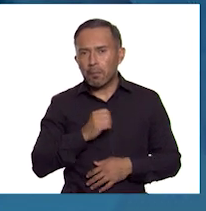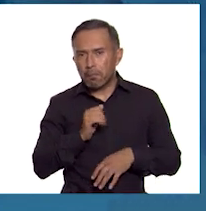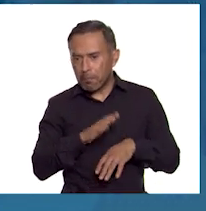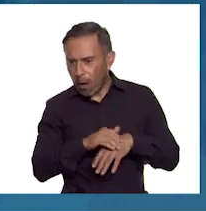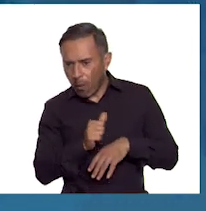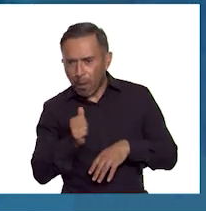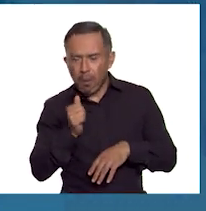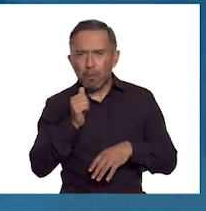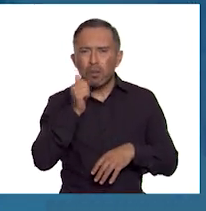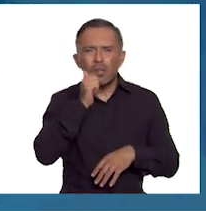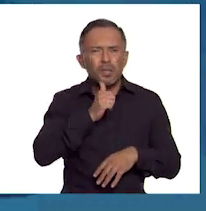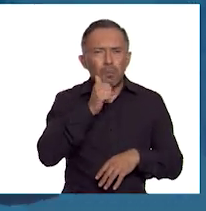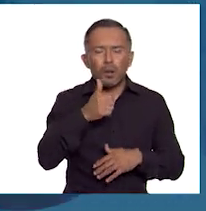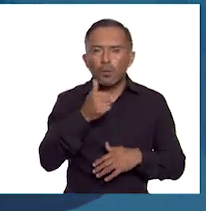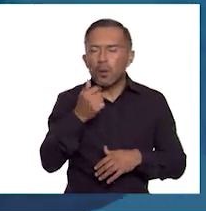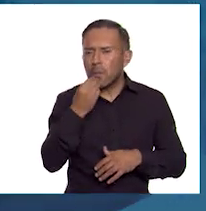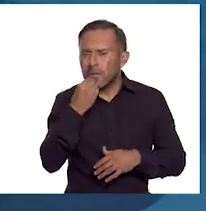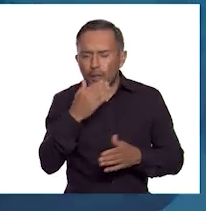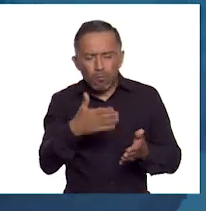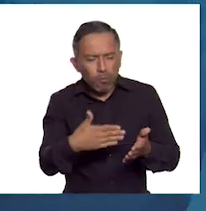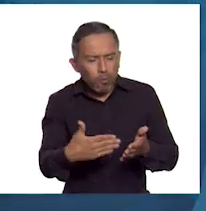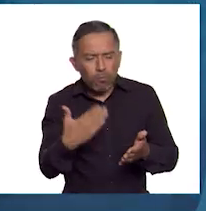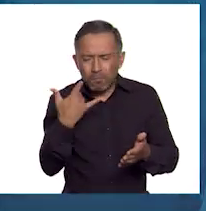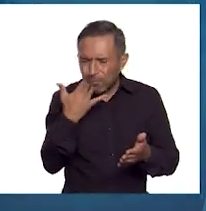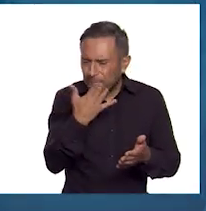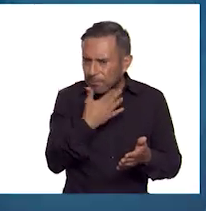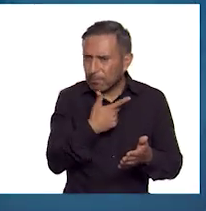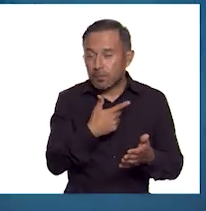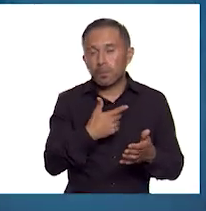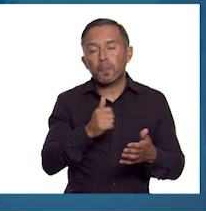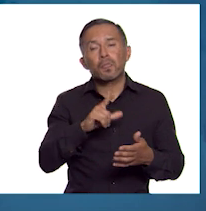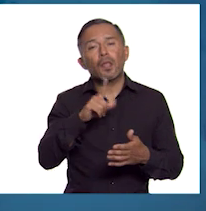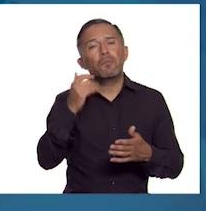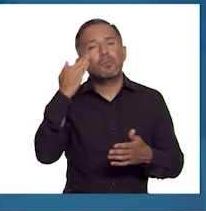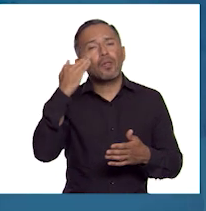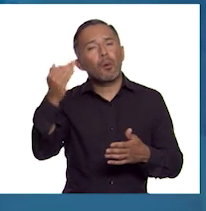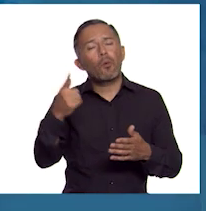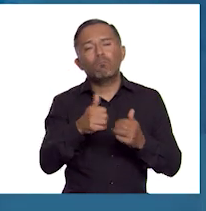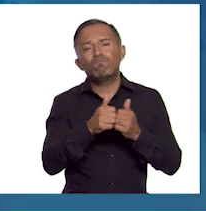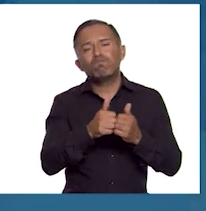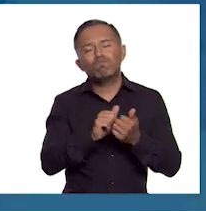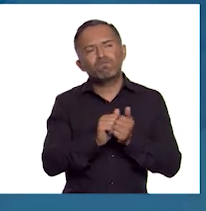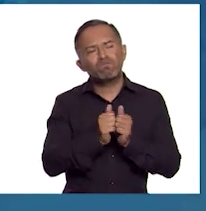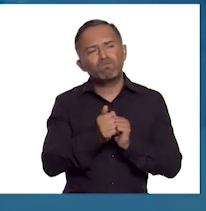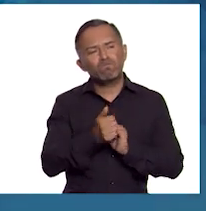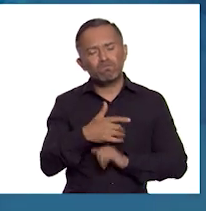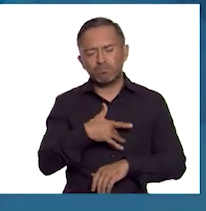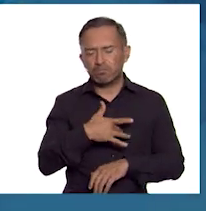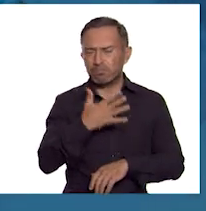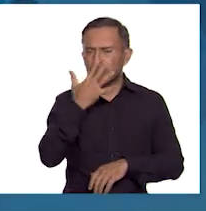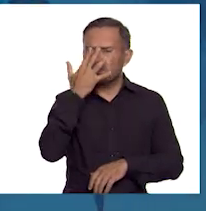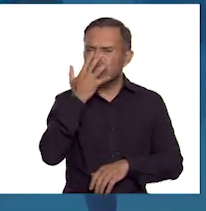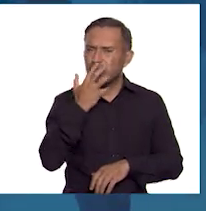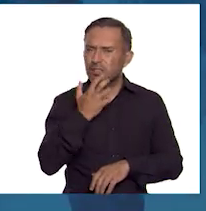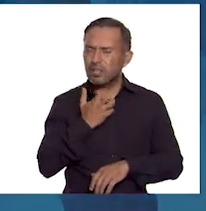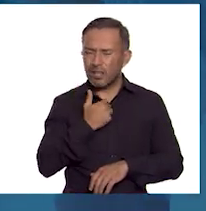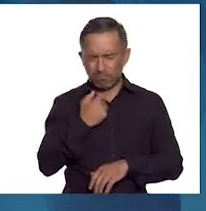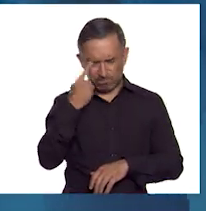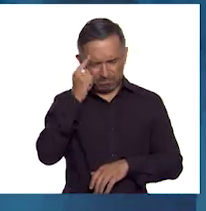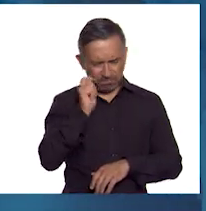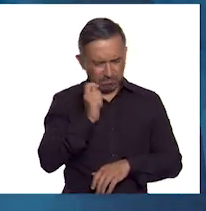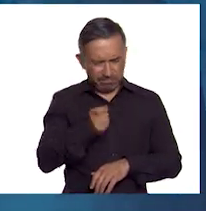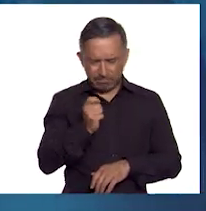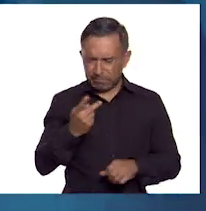y siempre buenos guisos y asados. Pasó algún tiempo y se sintió triste, y al principio no sabía qué es lo que le